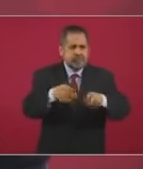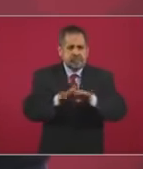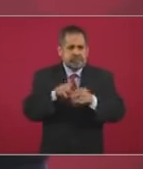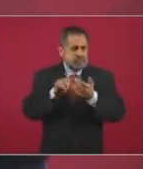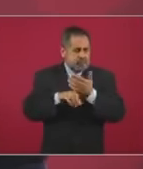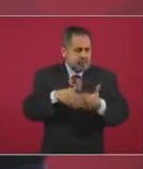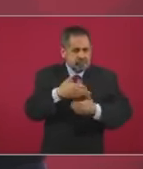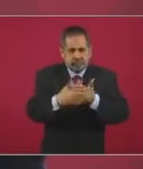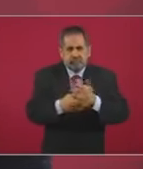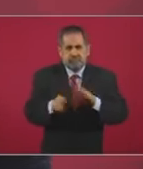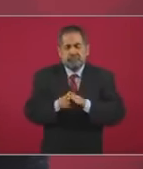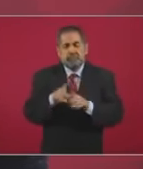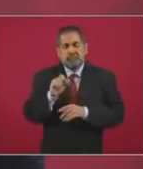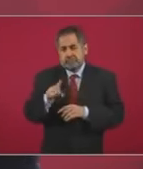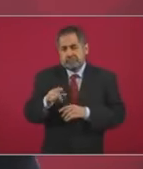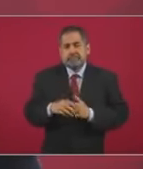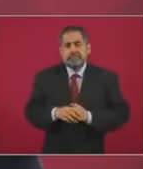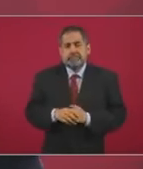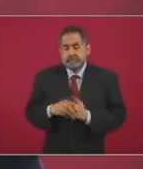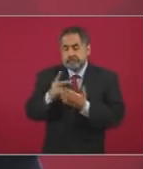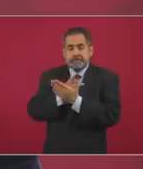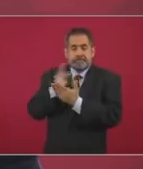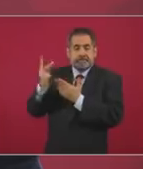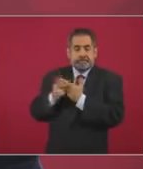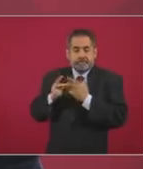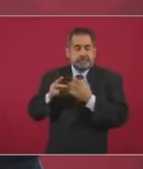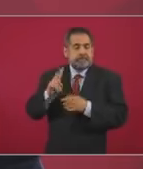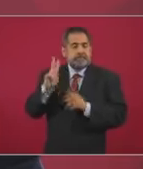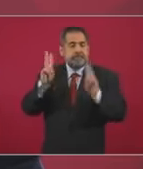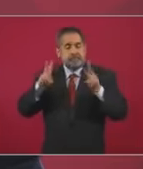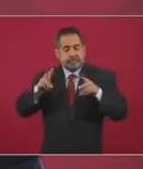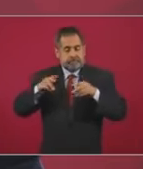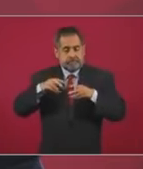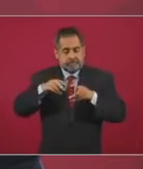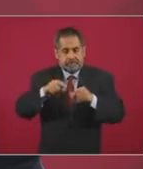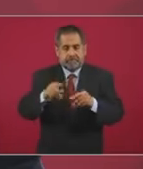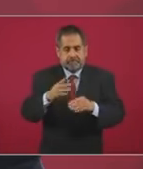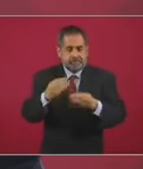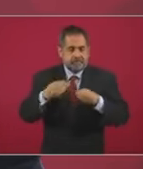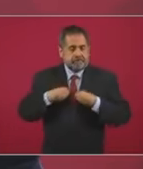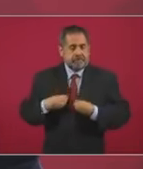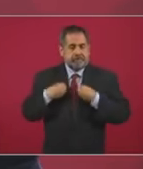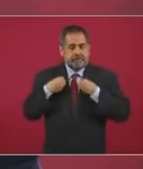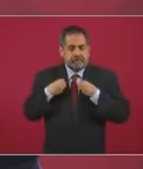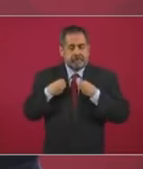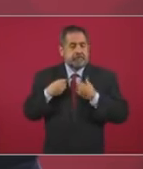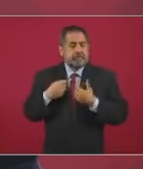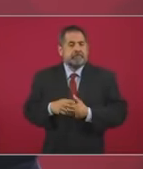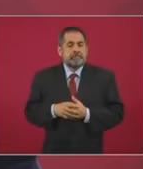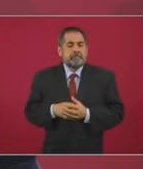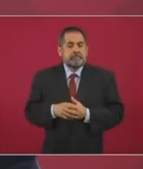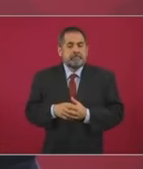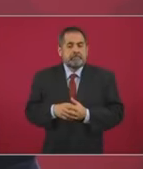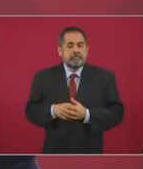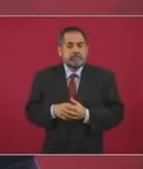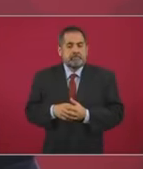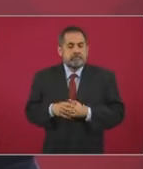bienestar, y el programa Sembrando Vida, que ya